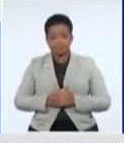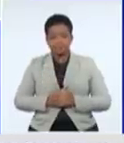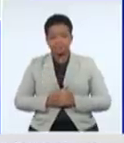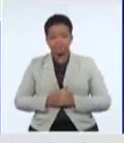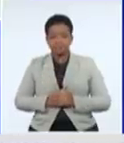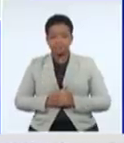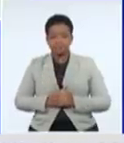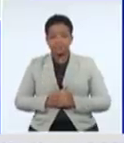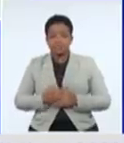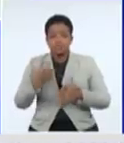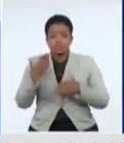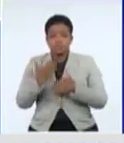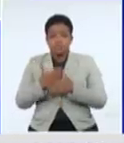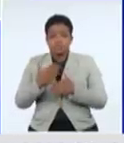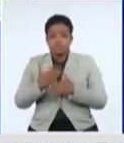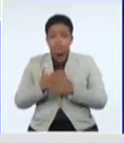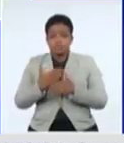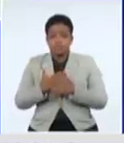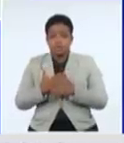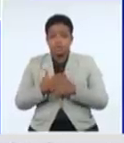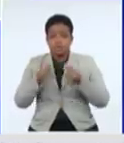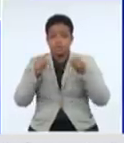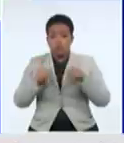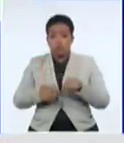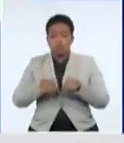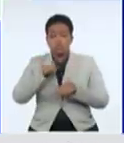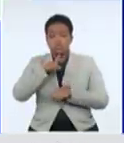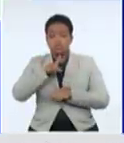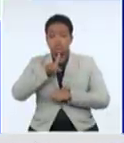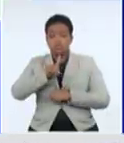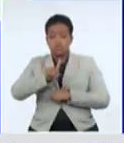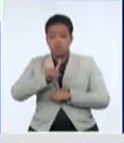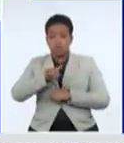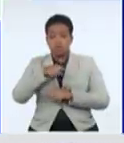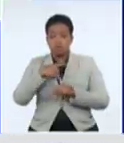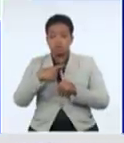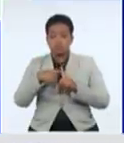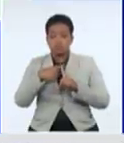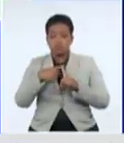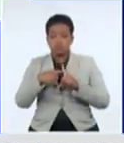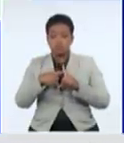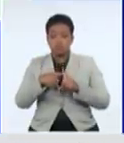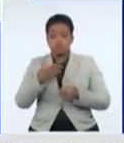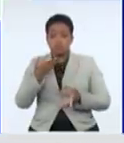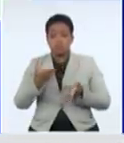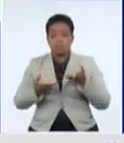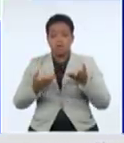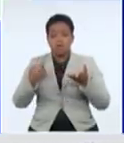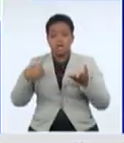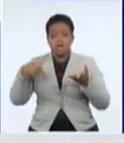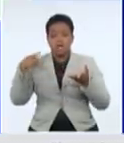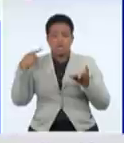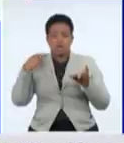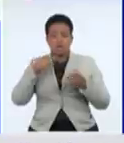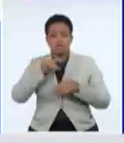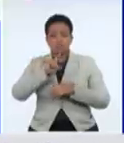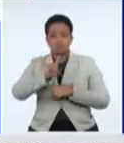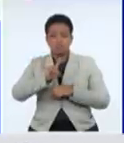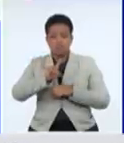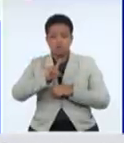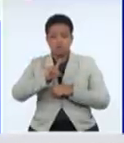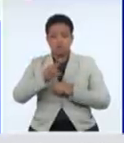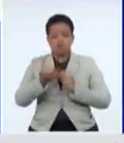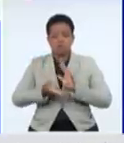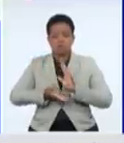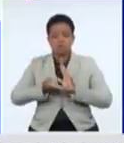Santiago de Cuba, hoy con 19 casos autóctonos, 9 casos más en relación con el día anterior